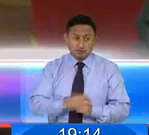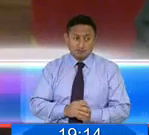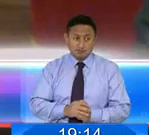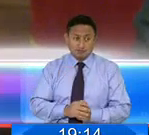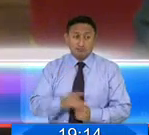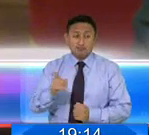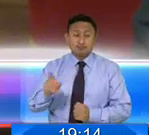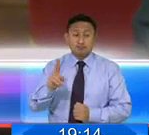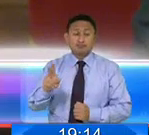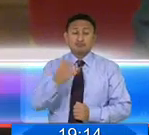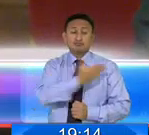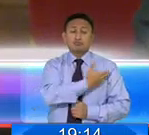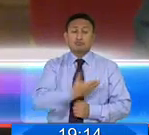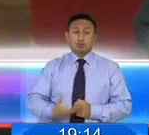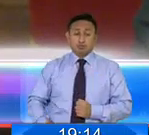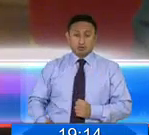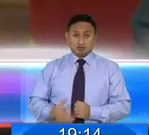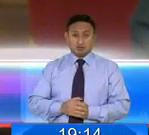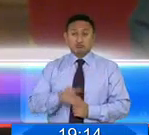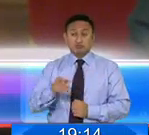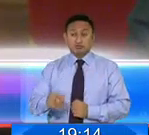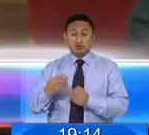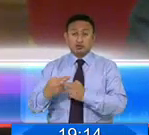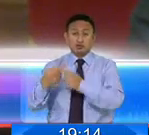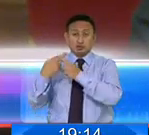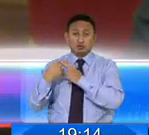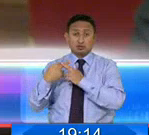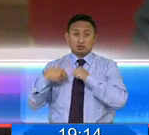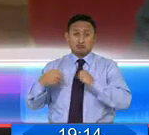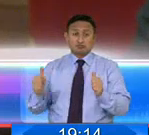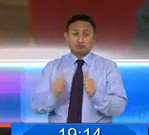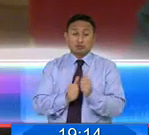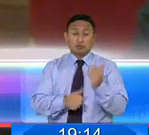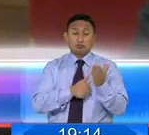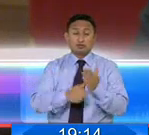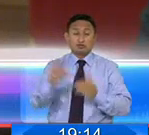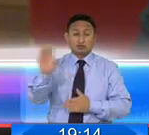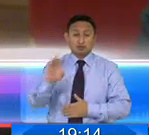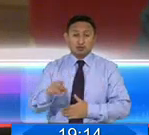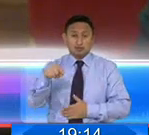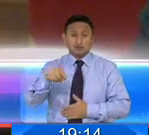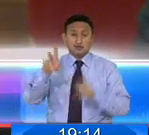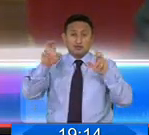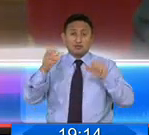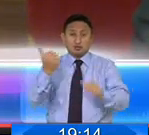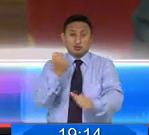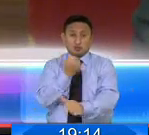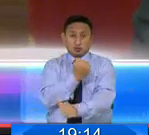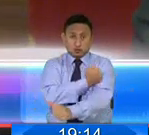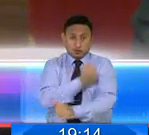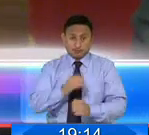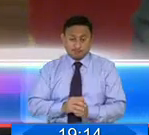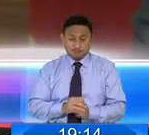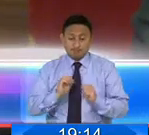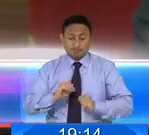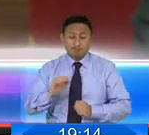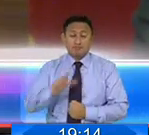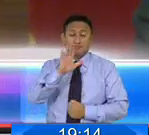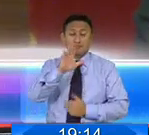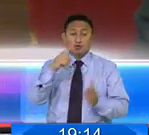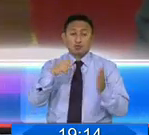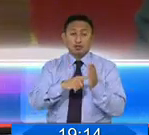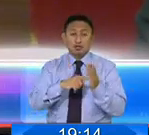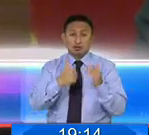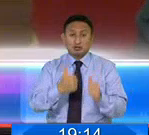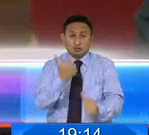señora vicepresidenta, que es quien maneja, junto con el señor ministro de Salud, el tema de la vacunación, enviará 5.000